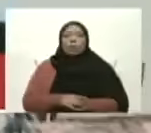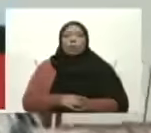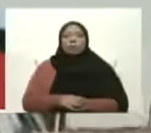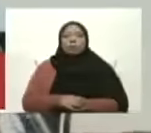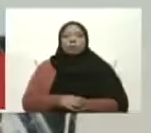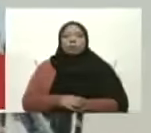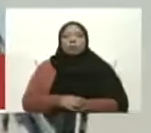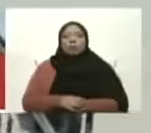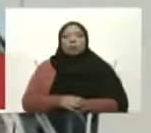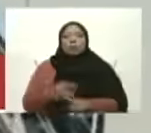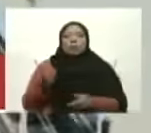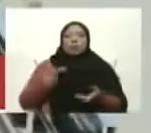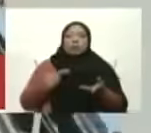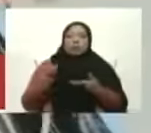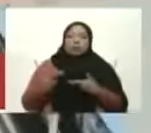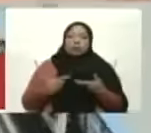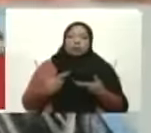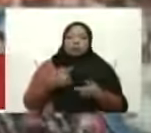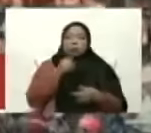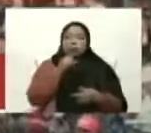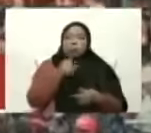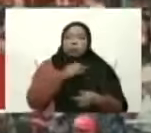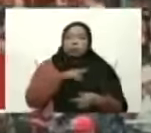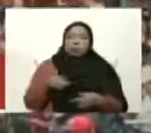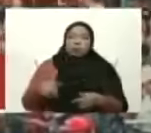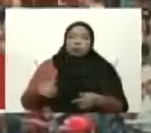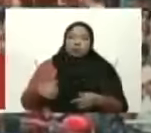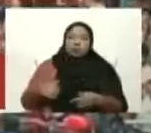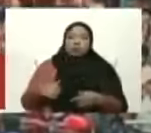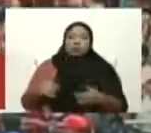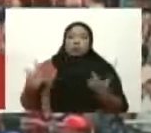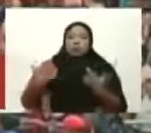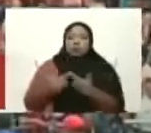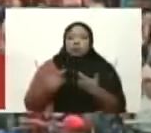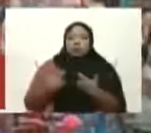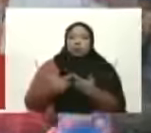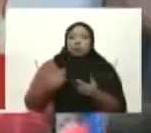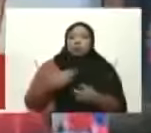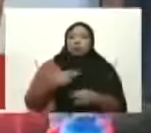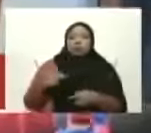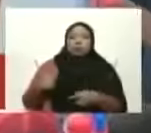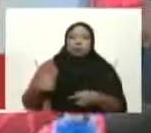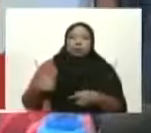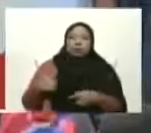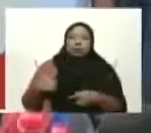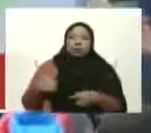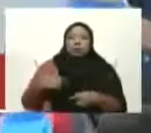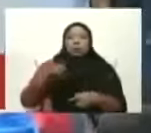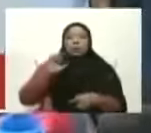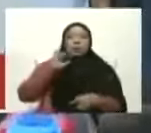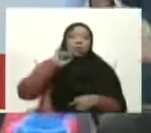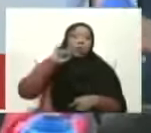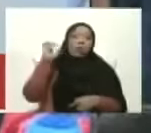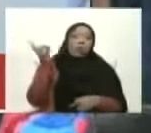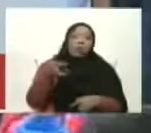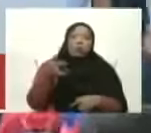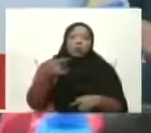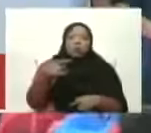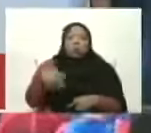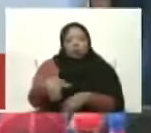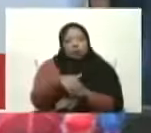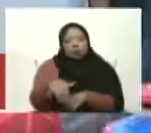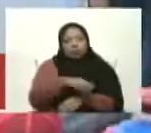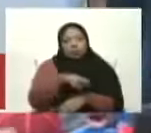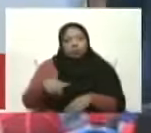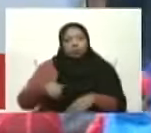calle Concepción de Guatire para que griten con nosotros en Guatire. Las calles